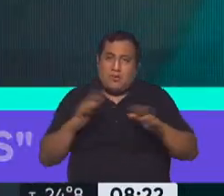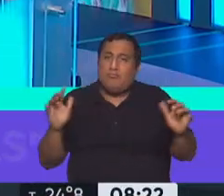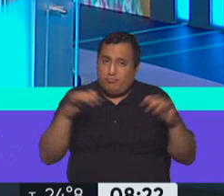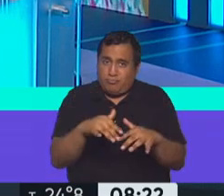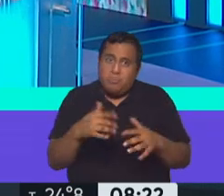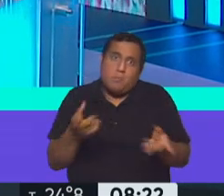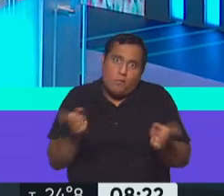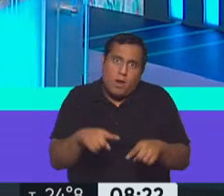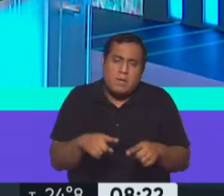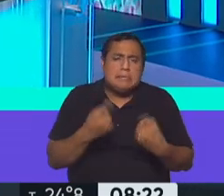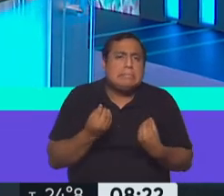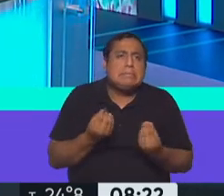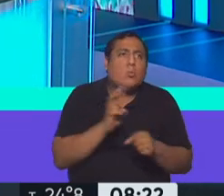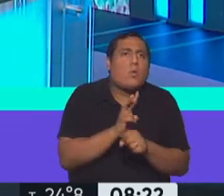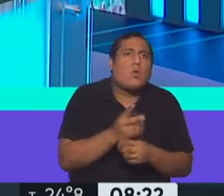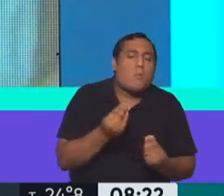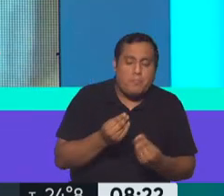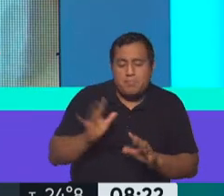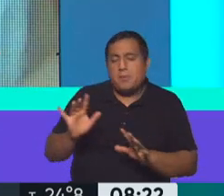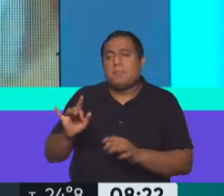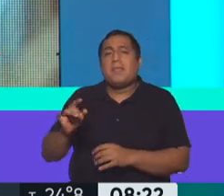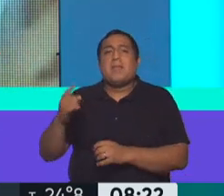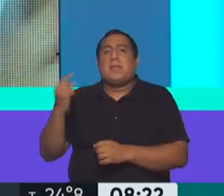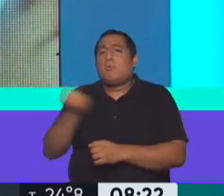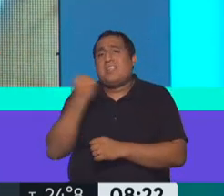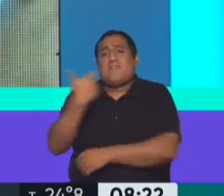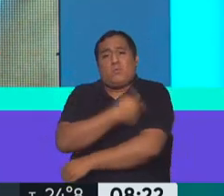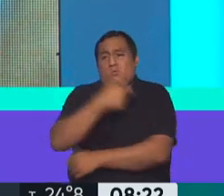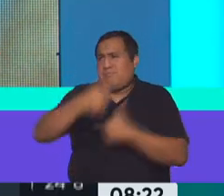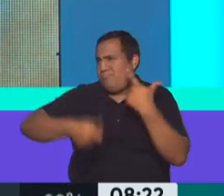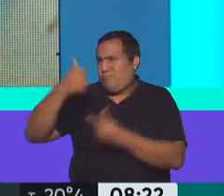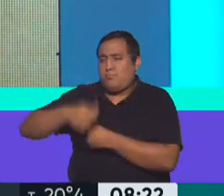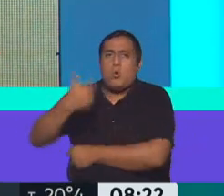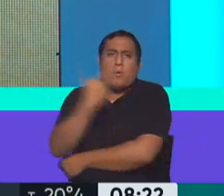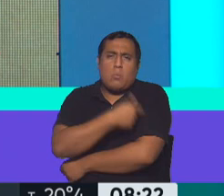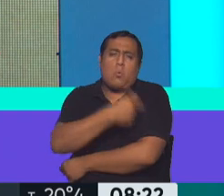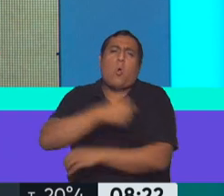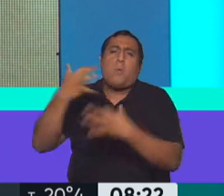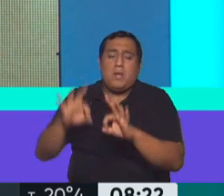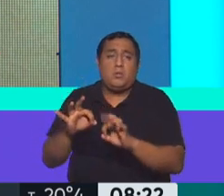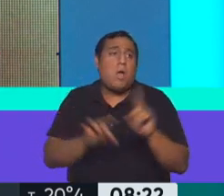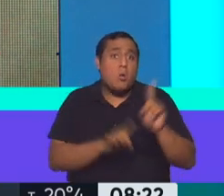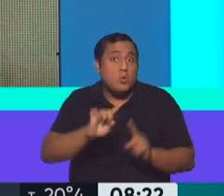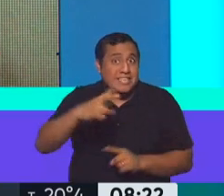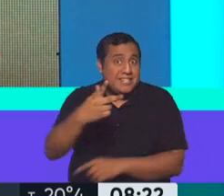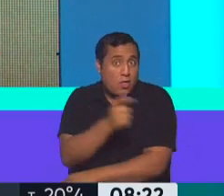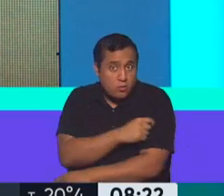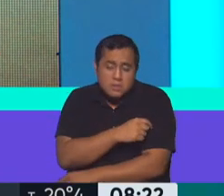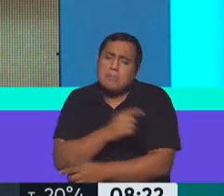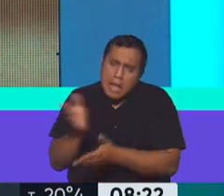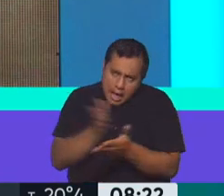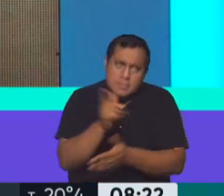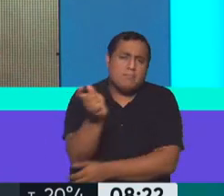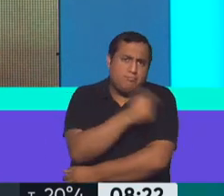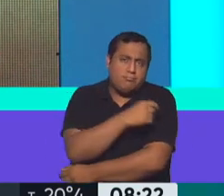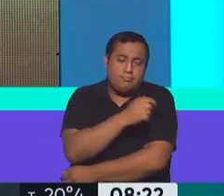no mientras tanto sigamos vacunando completemos los esquemas este Densen los refuerzos aquello que se los tiene que dar porque eso